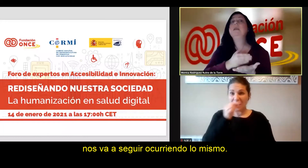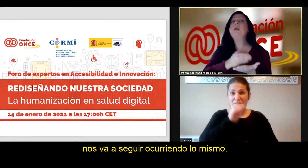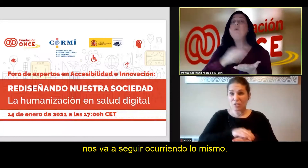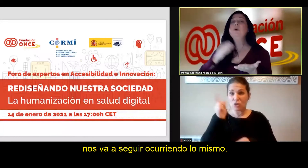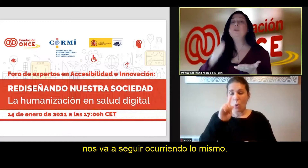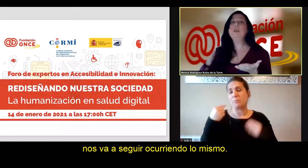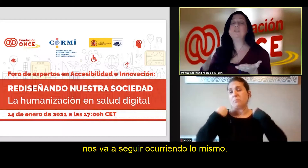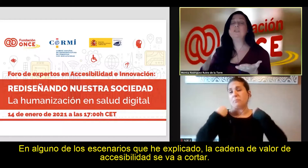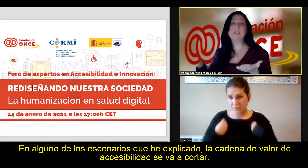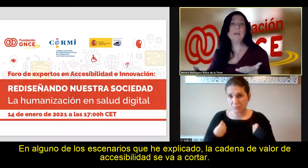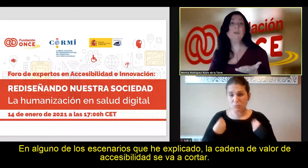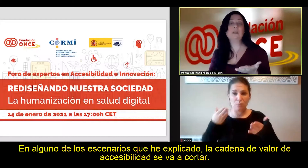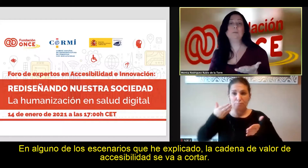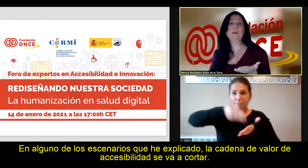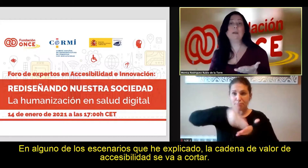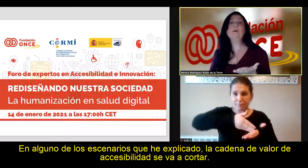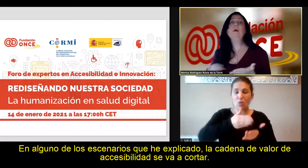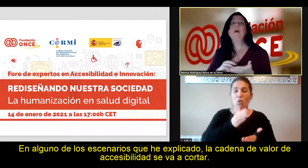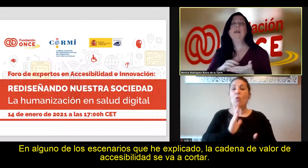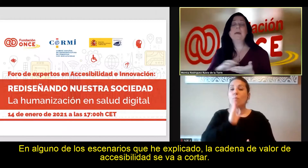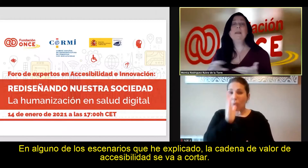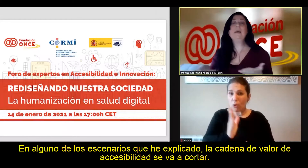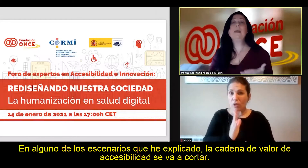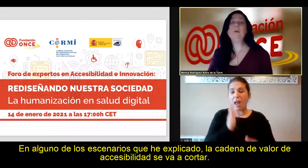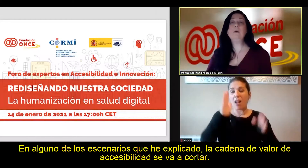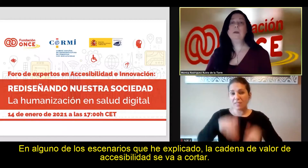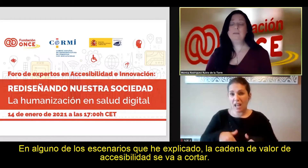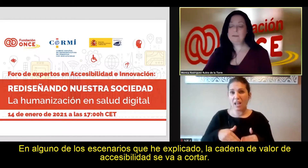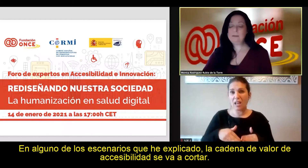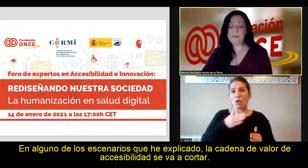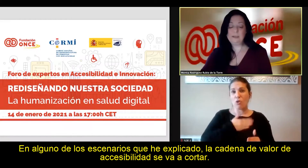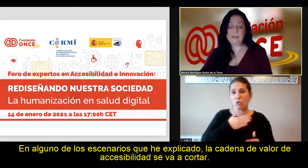que en alguno de los escenarios que he explicado, la cadena de valor